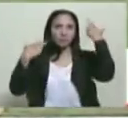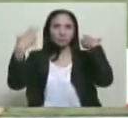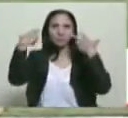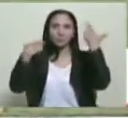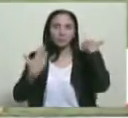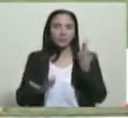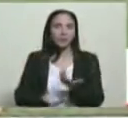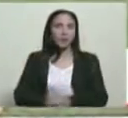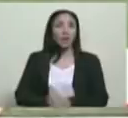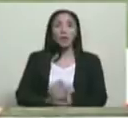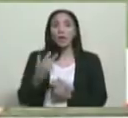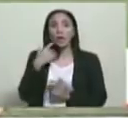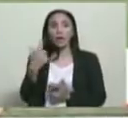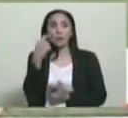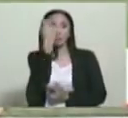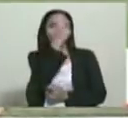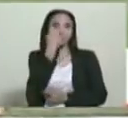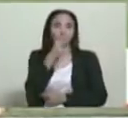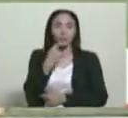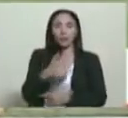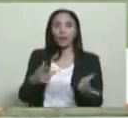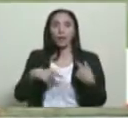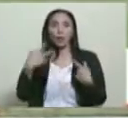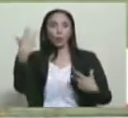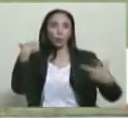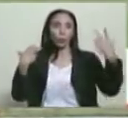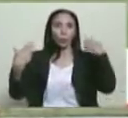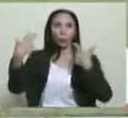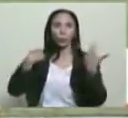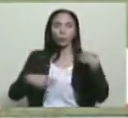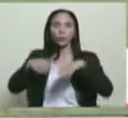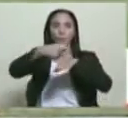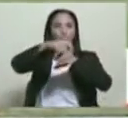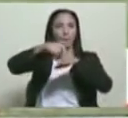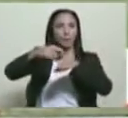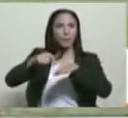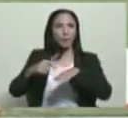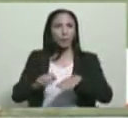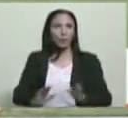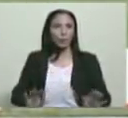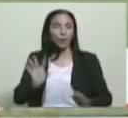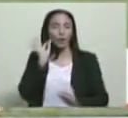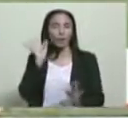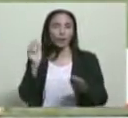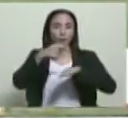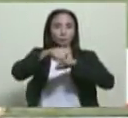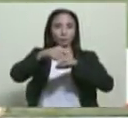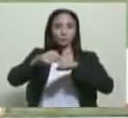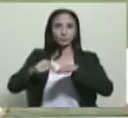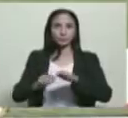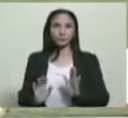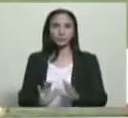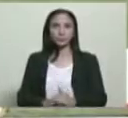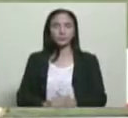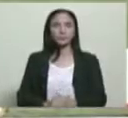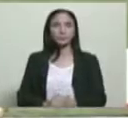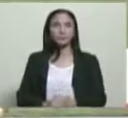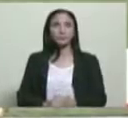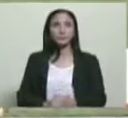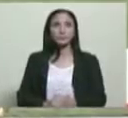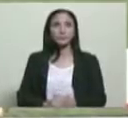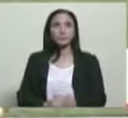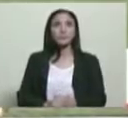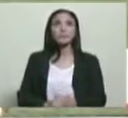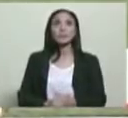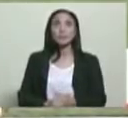un centro de belleza unisex donde vayan a hacerse las uñas, las muchachas, los muchachos,